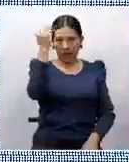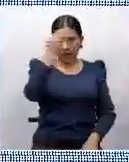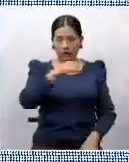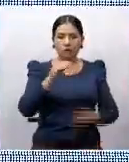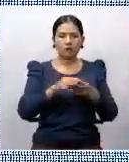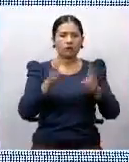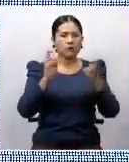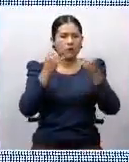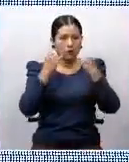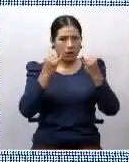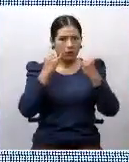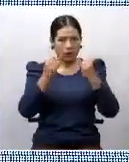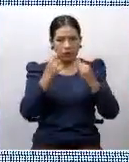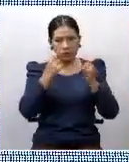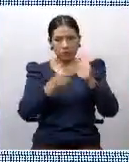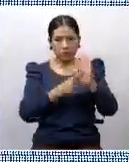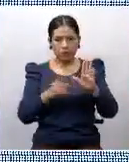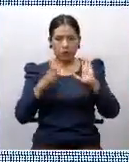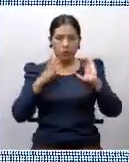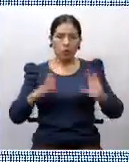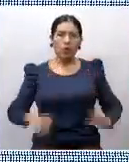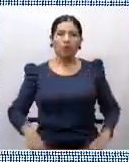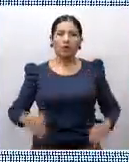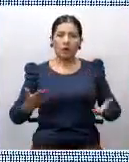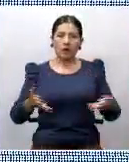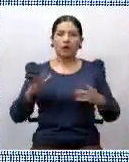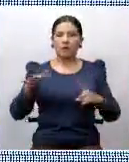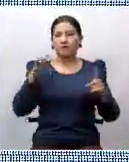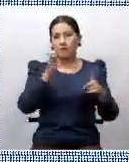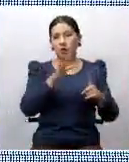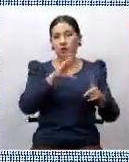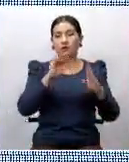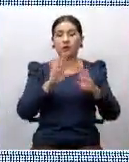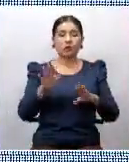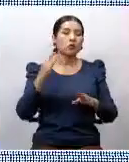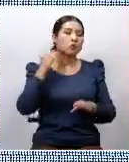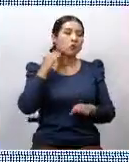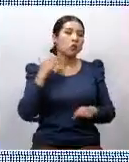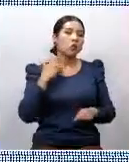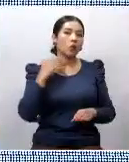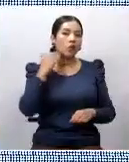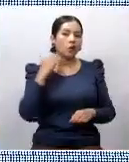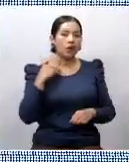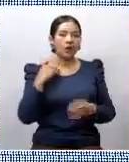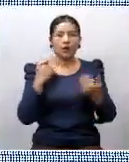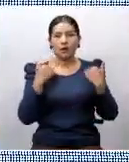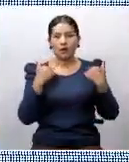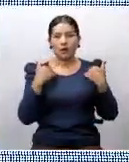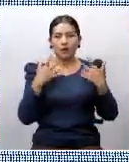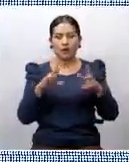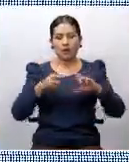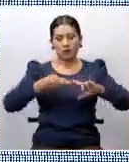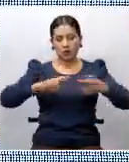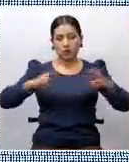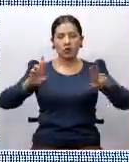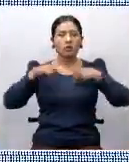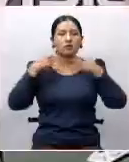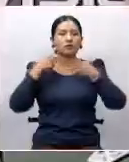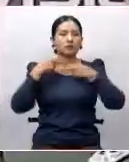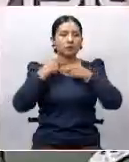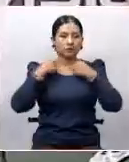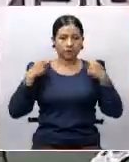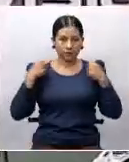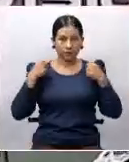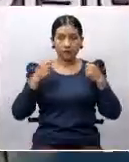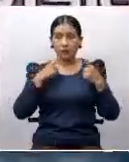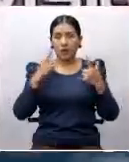Informes preliminares, el cuerpo presentaba signos de violencia y el cuello de la víctima estaba atado con una soga.